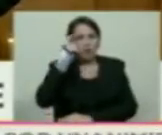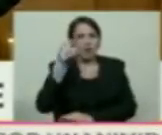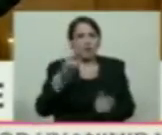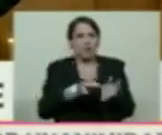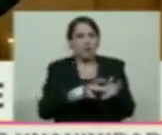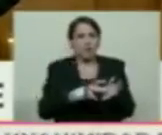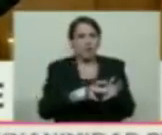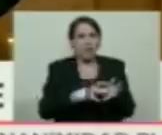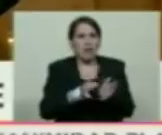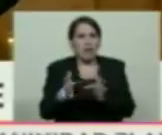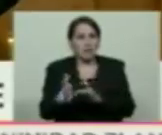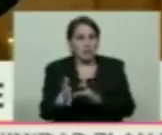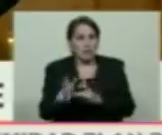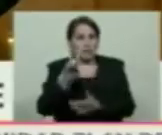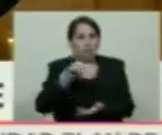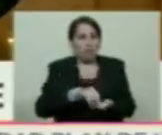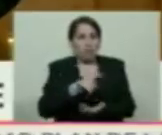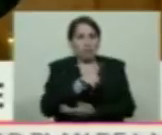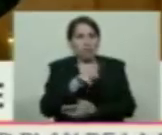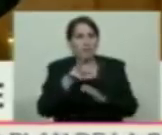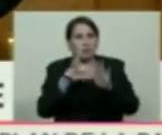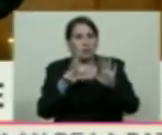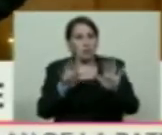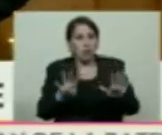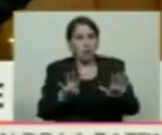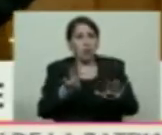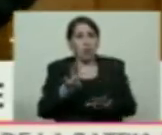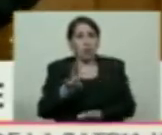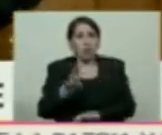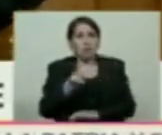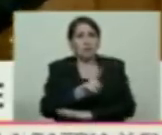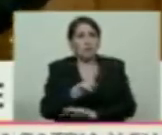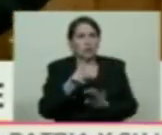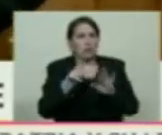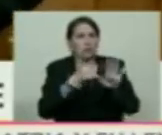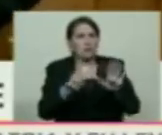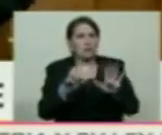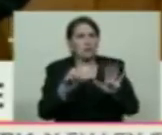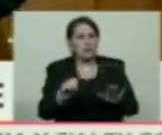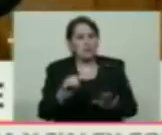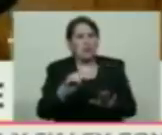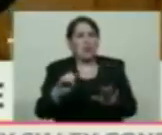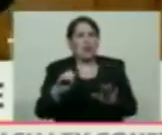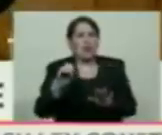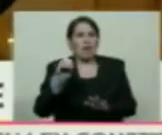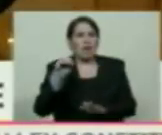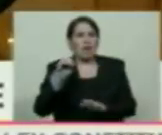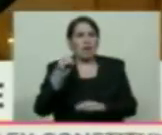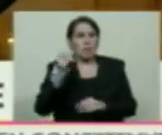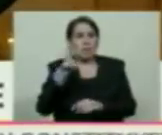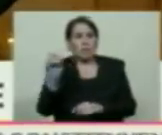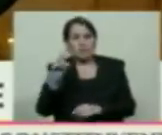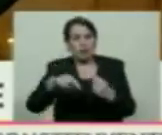de 2019, año 208 de la Independencia, 160 de la Federación y 20 de la Revolución